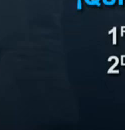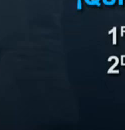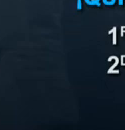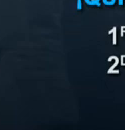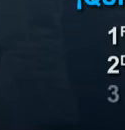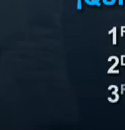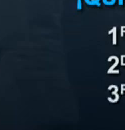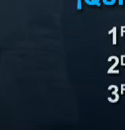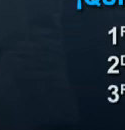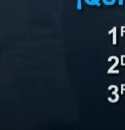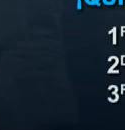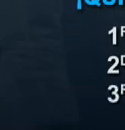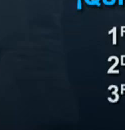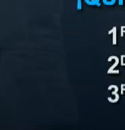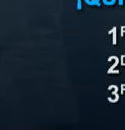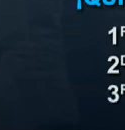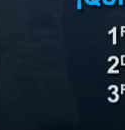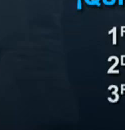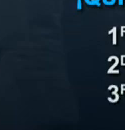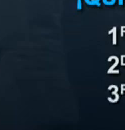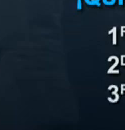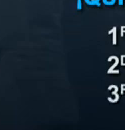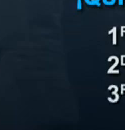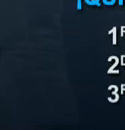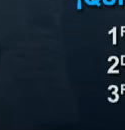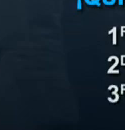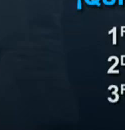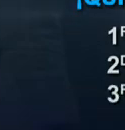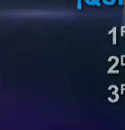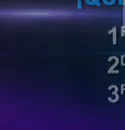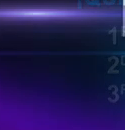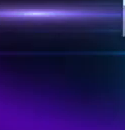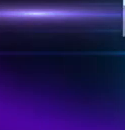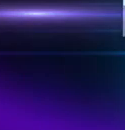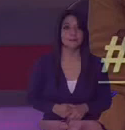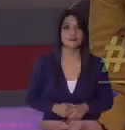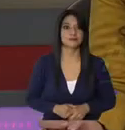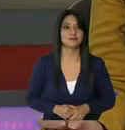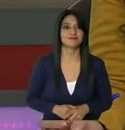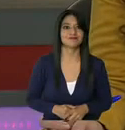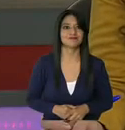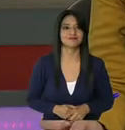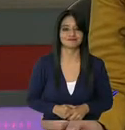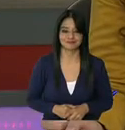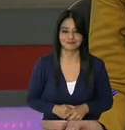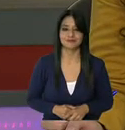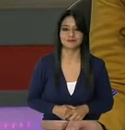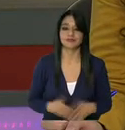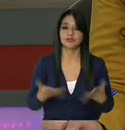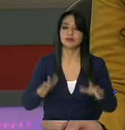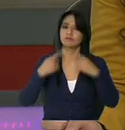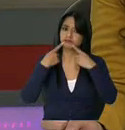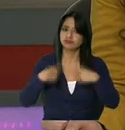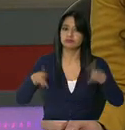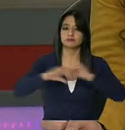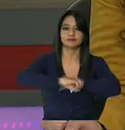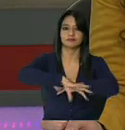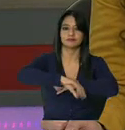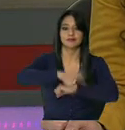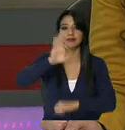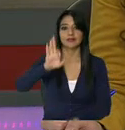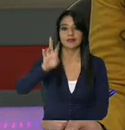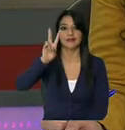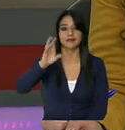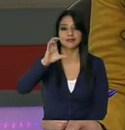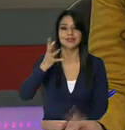básico y la tercera vez con prisión. lanzar la campaña TVC Te Quiere a Salvo,